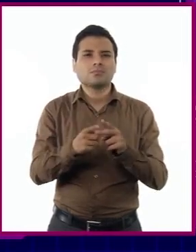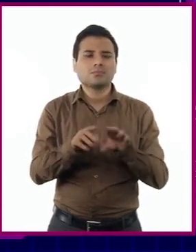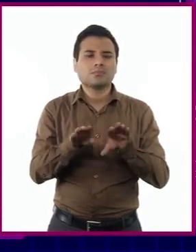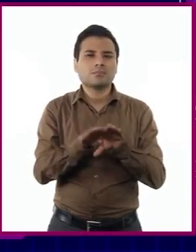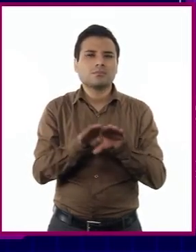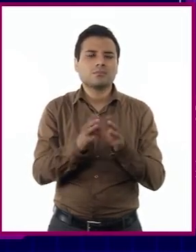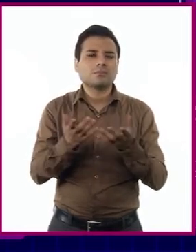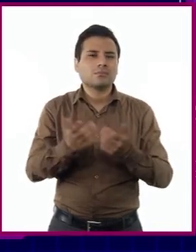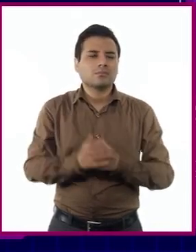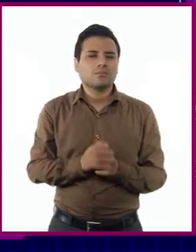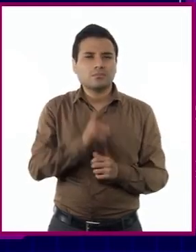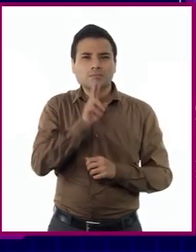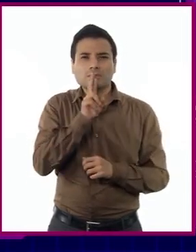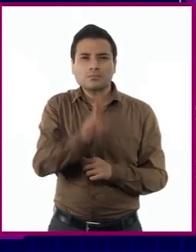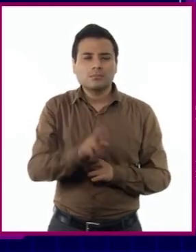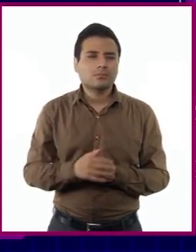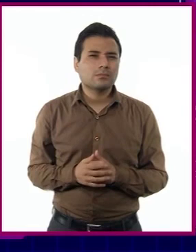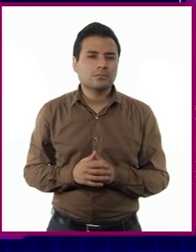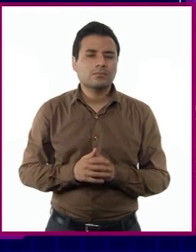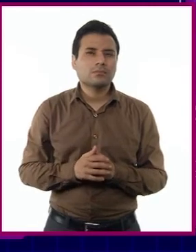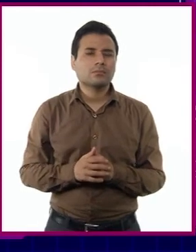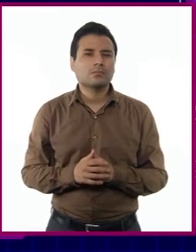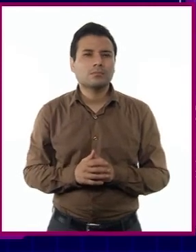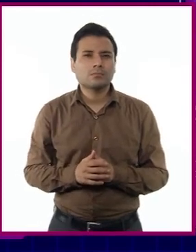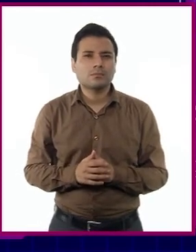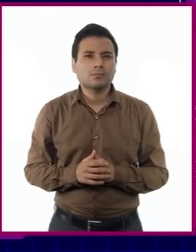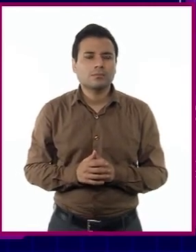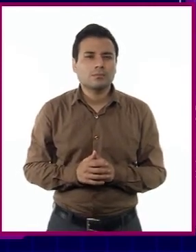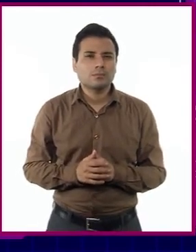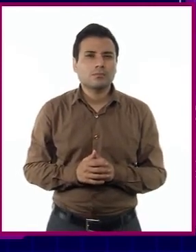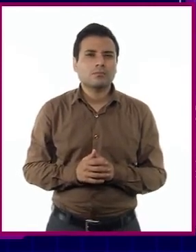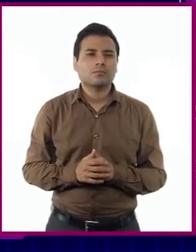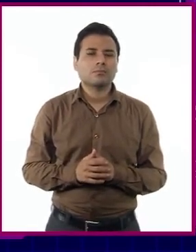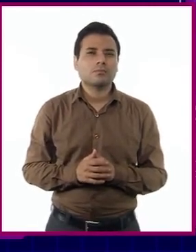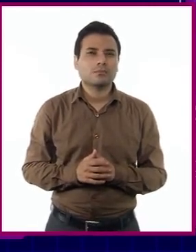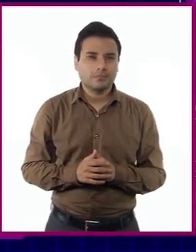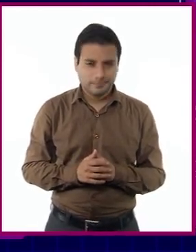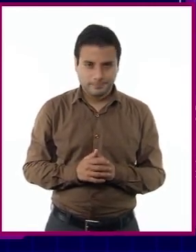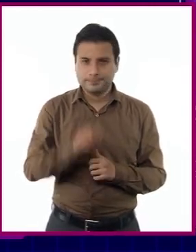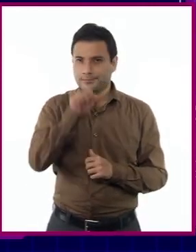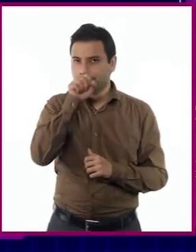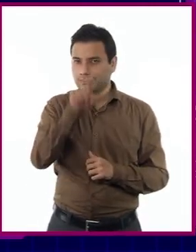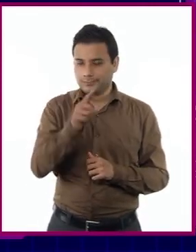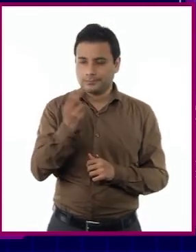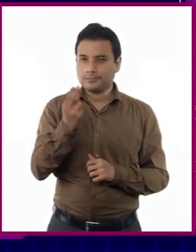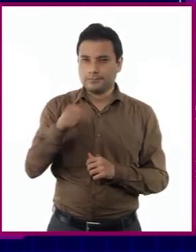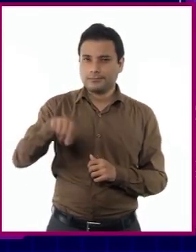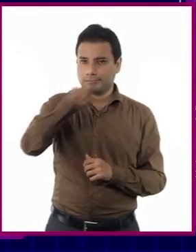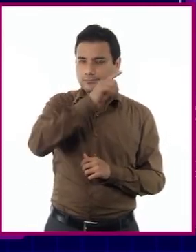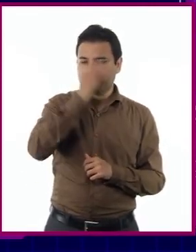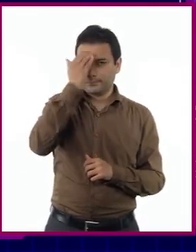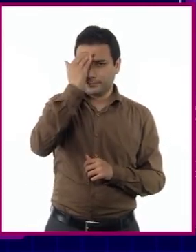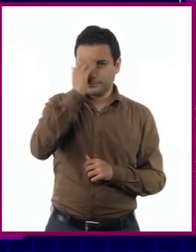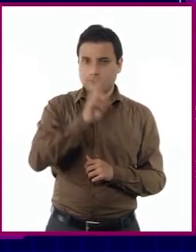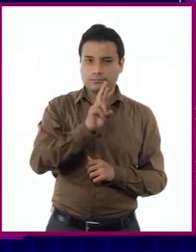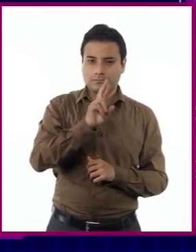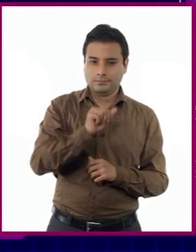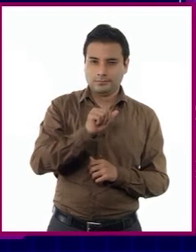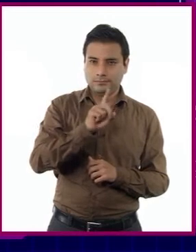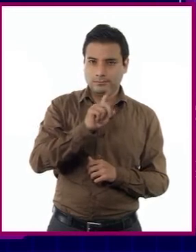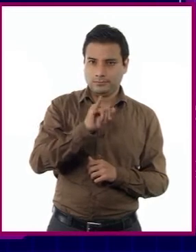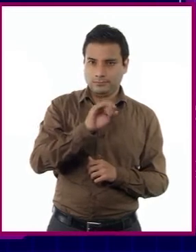se obtuvo anteriormente involucra el valor del radio de la base el cilindro recto